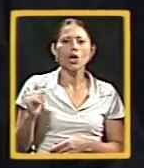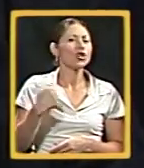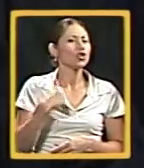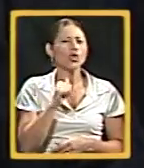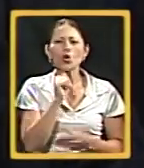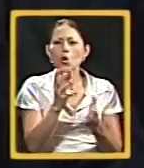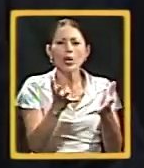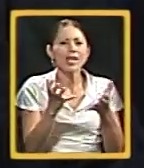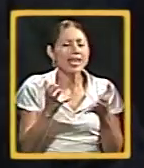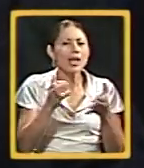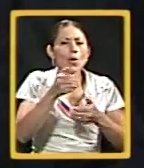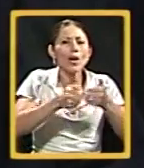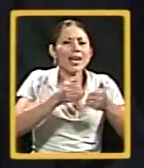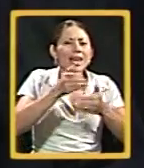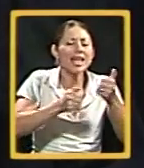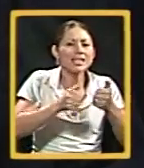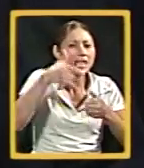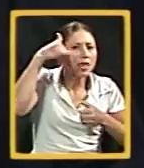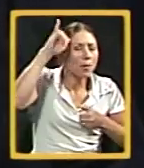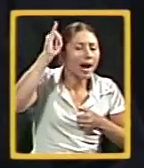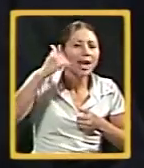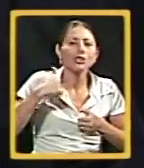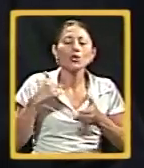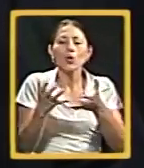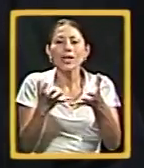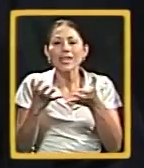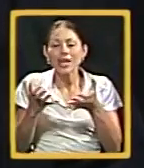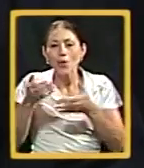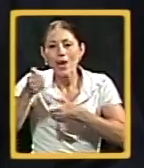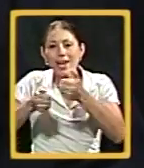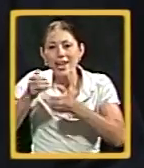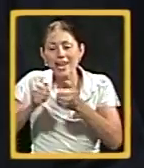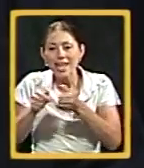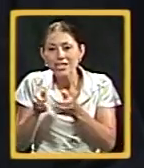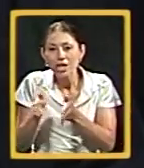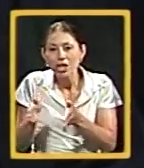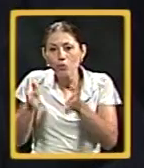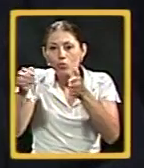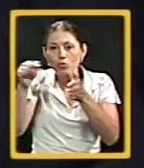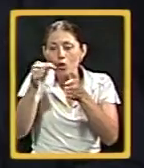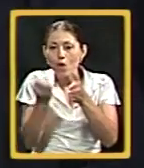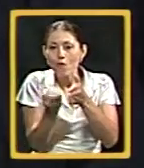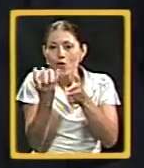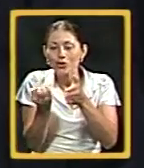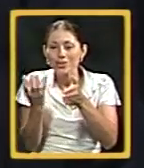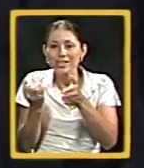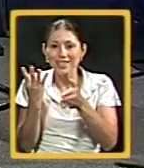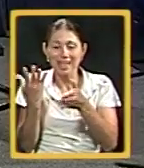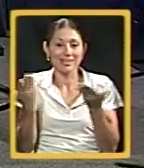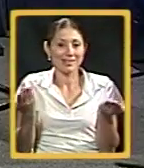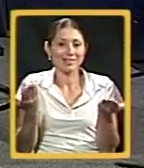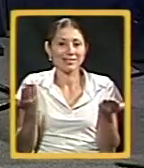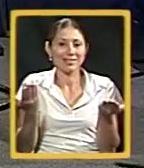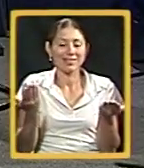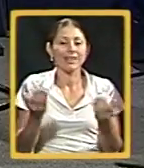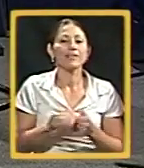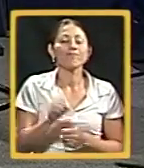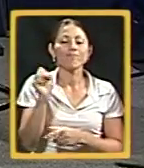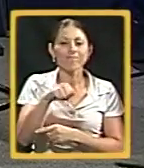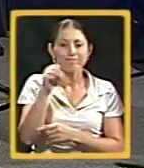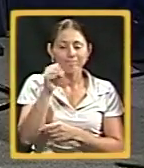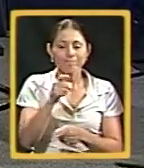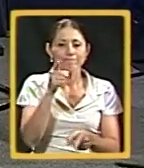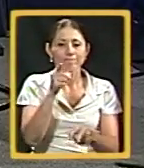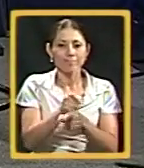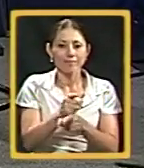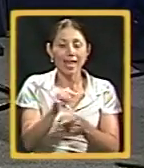quiero leche de florcitas, y es que la ultra pasteurizada tenía florcitas. Así es. así es. Y eso es lo que